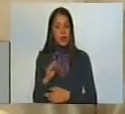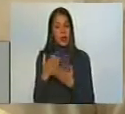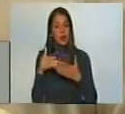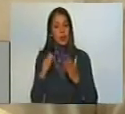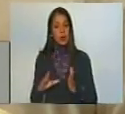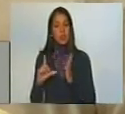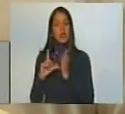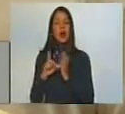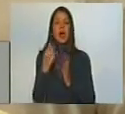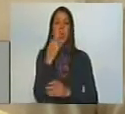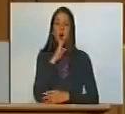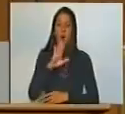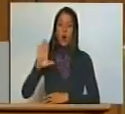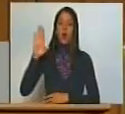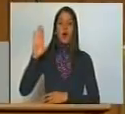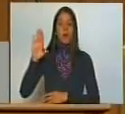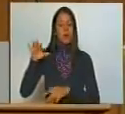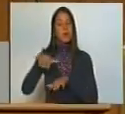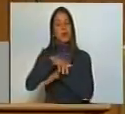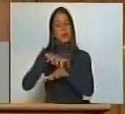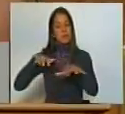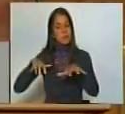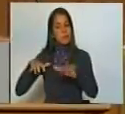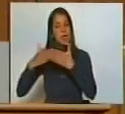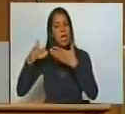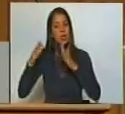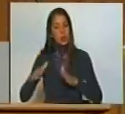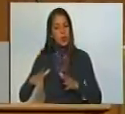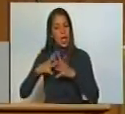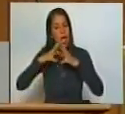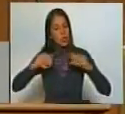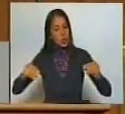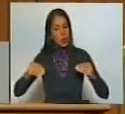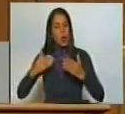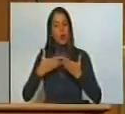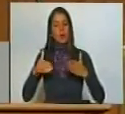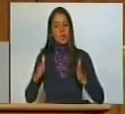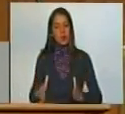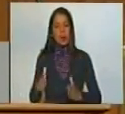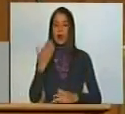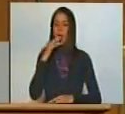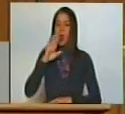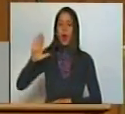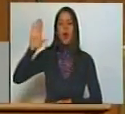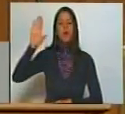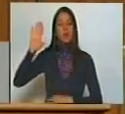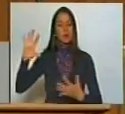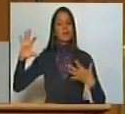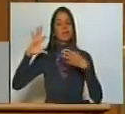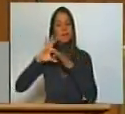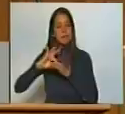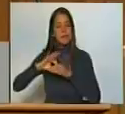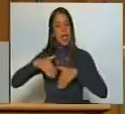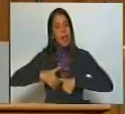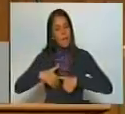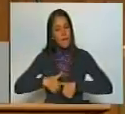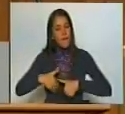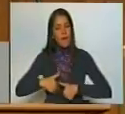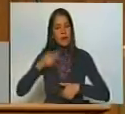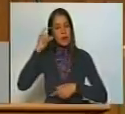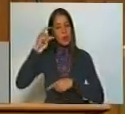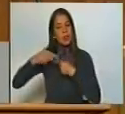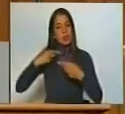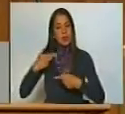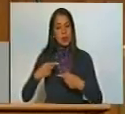se compromete con todos los estudiantes del país, que se compromete con todo el pueblo venezolano a seguir dando lo mejor de ella, a día a día